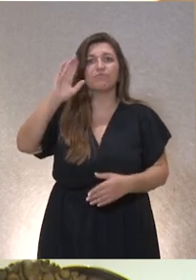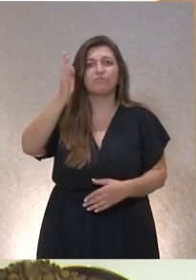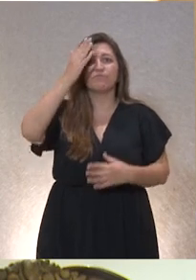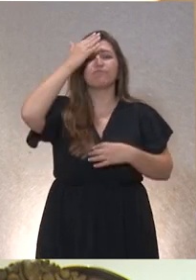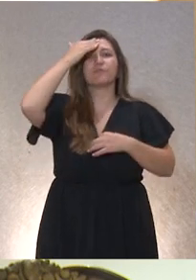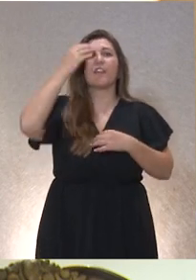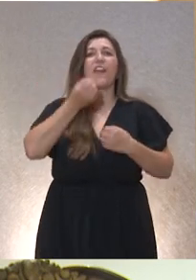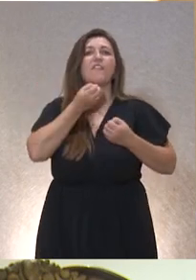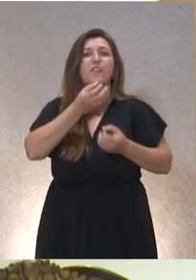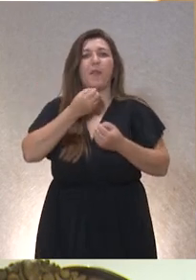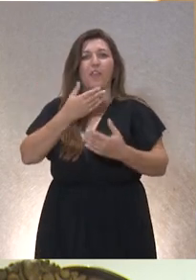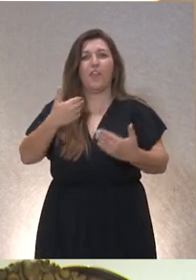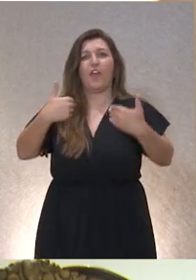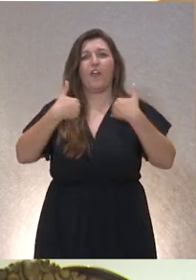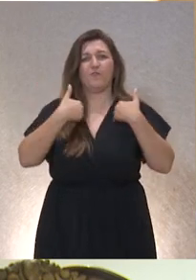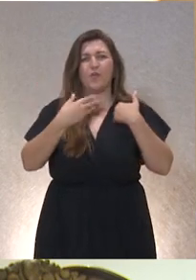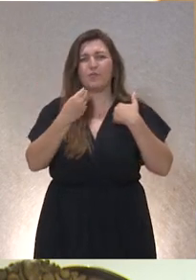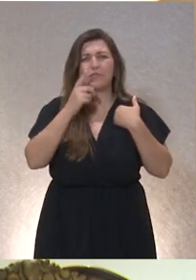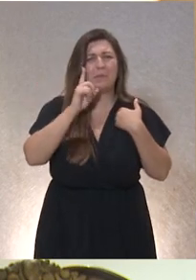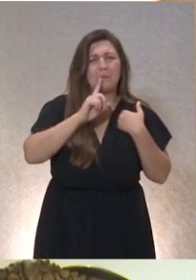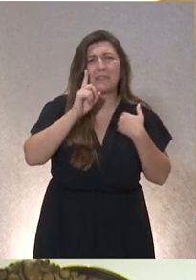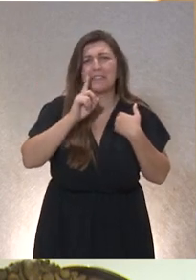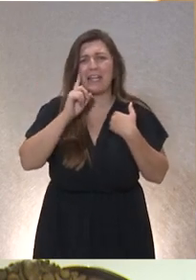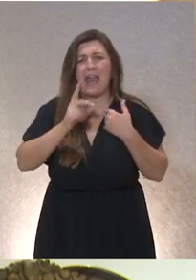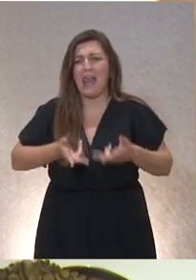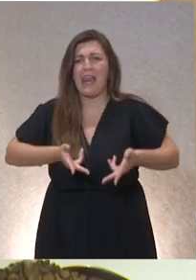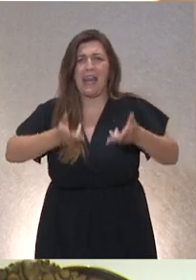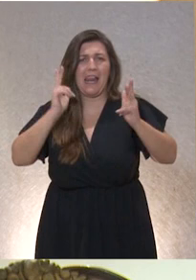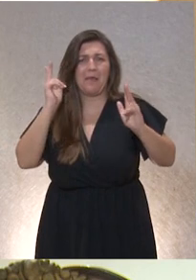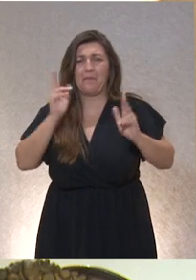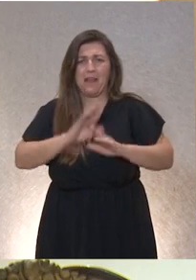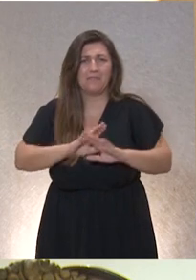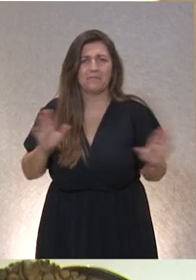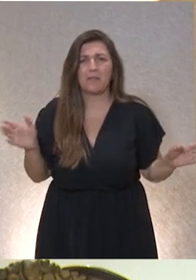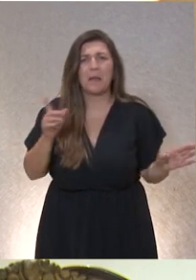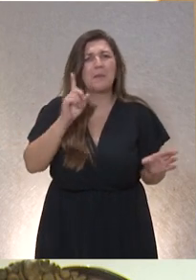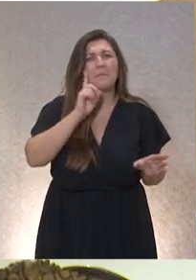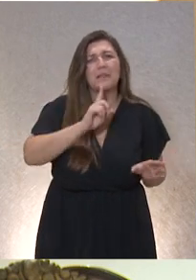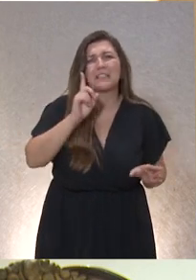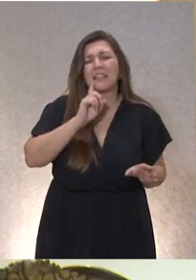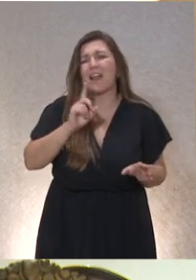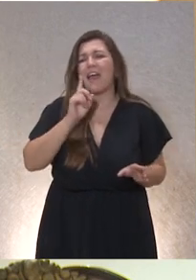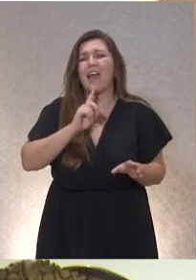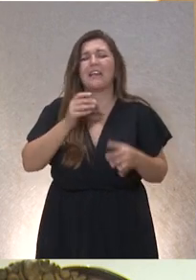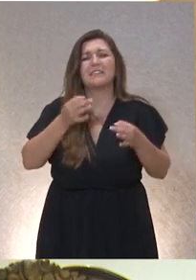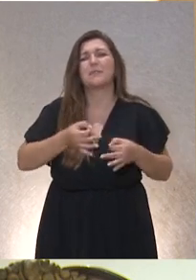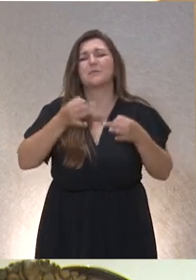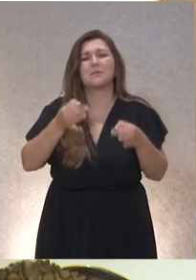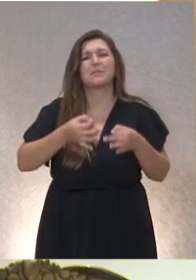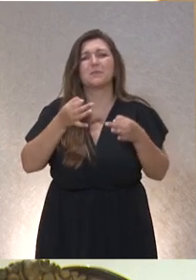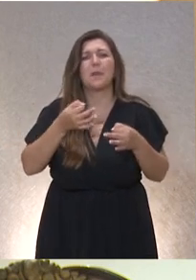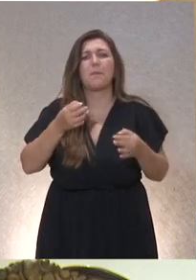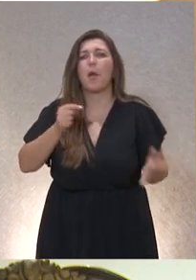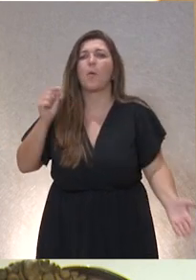información proporcionan a la mentira al libre acceso a la pista mentiras que siempre corren el triple de